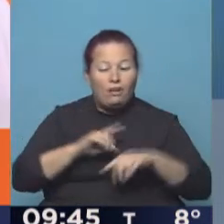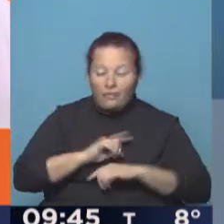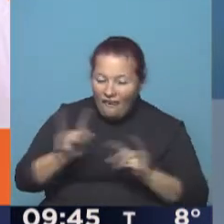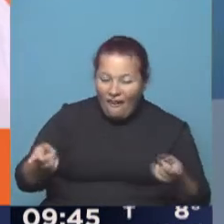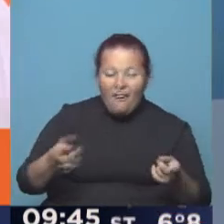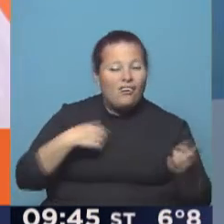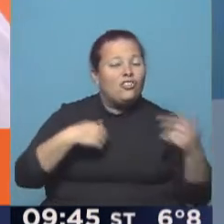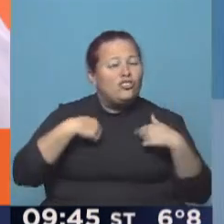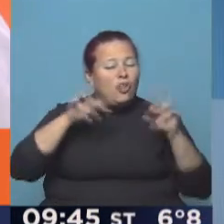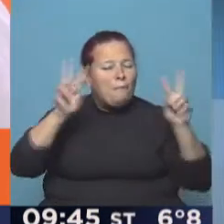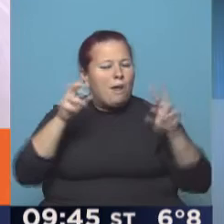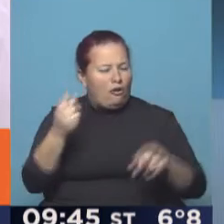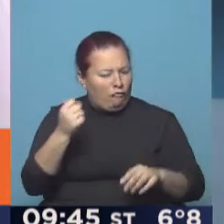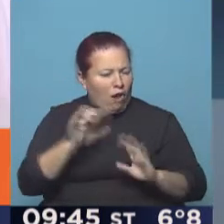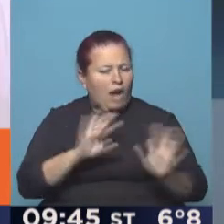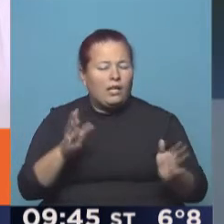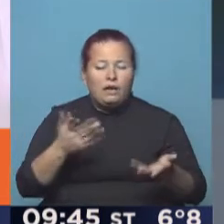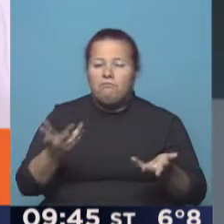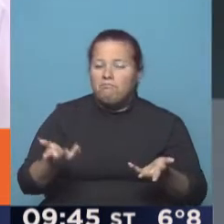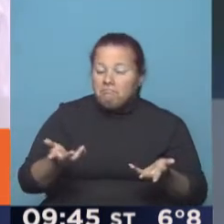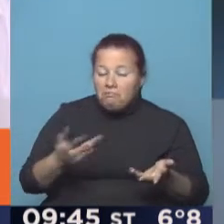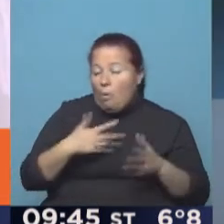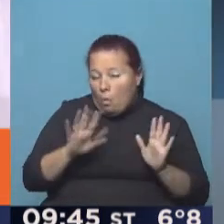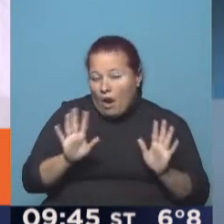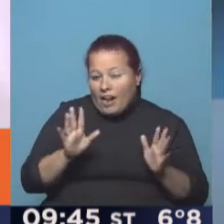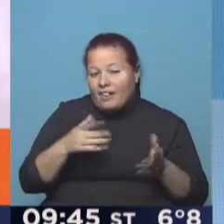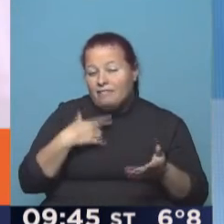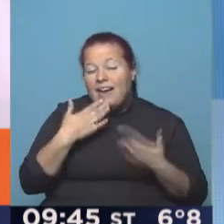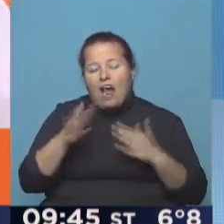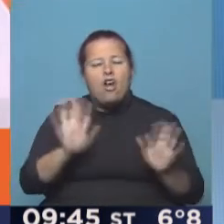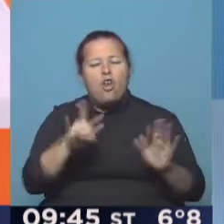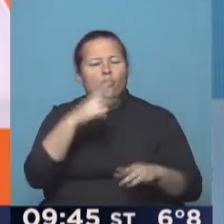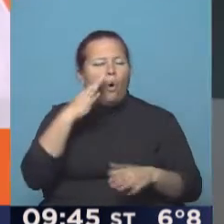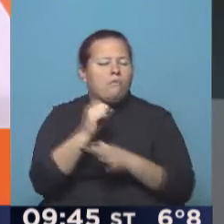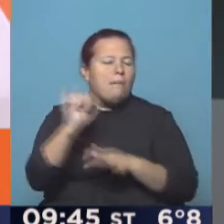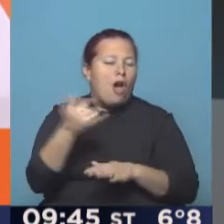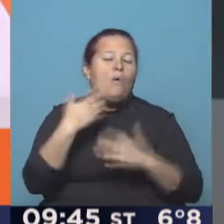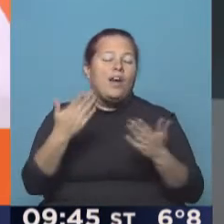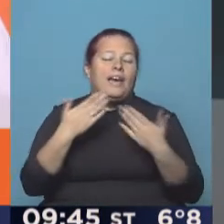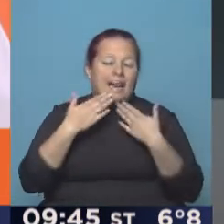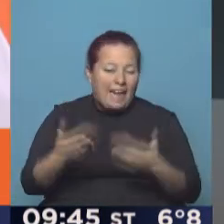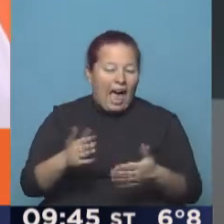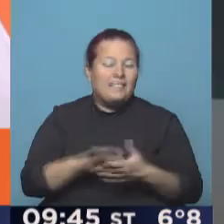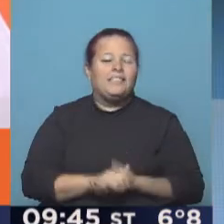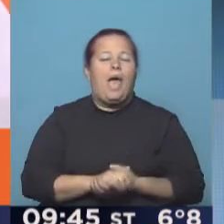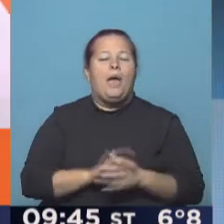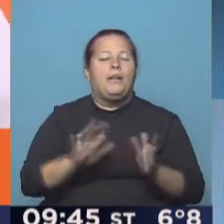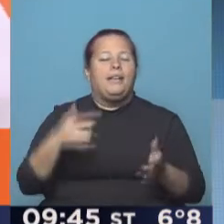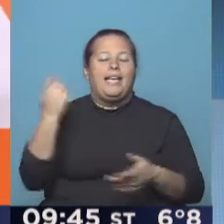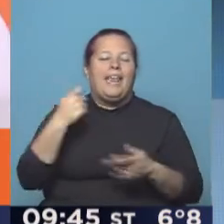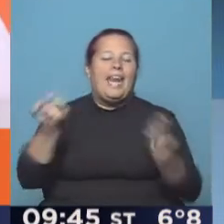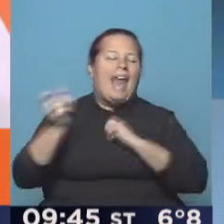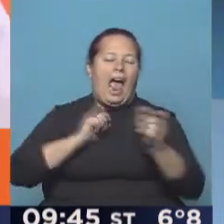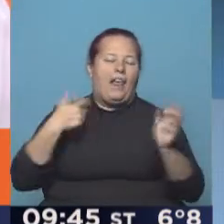No. Me dice, yo soy peronista, me dice. Le digo, bueno, la verdad te agradezco, no, tu abuelo fue el más grande. Le digo, bueno, la verdad te agradezco mucho. Me quería empezar a